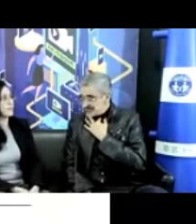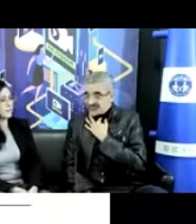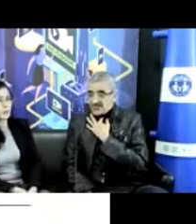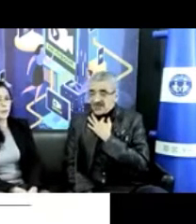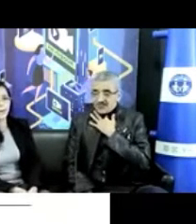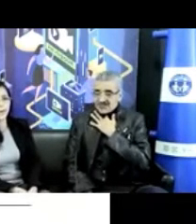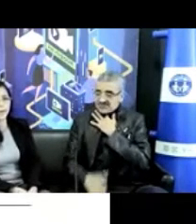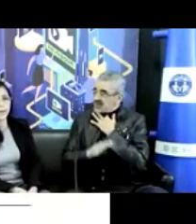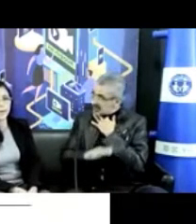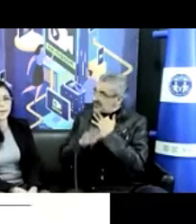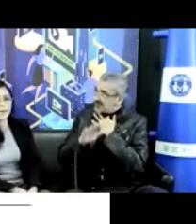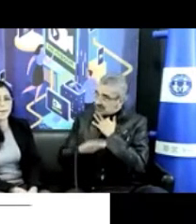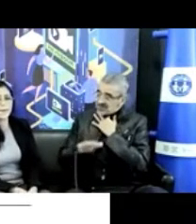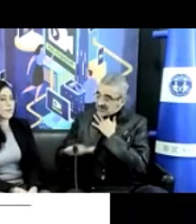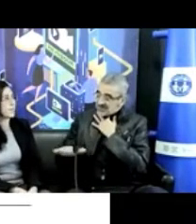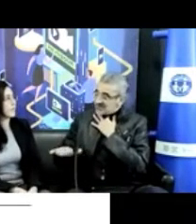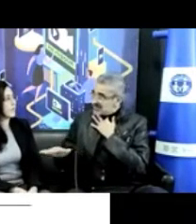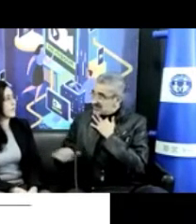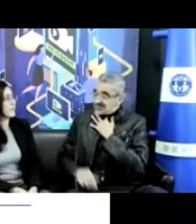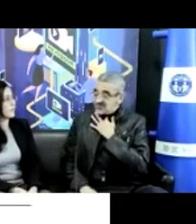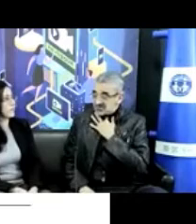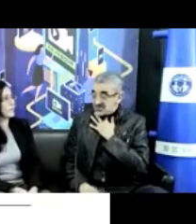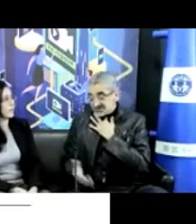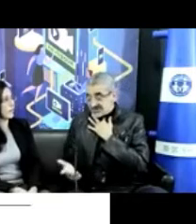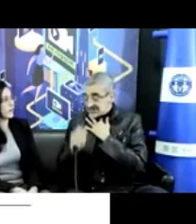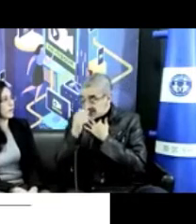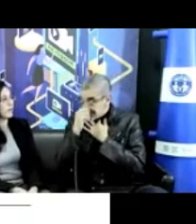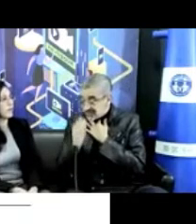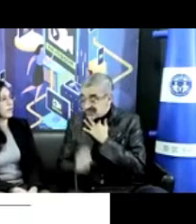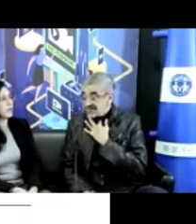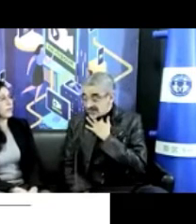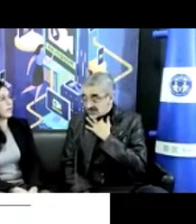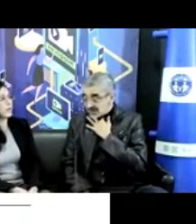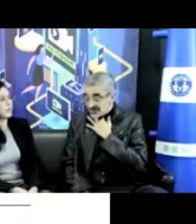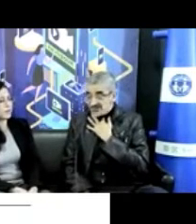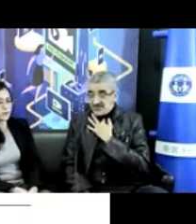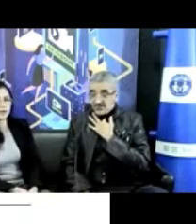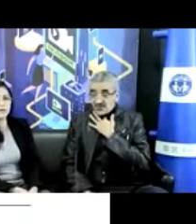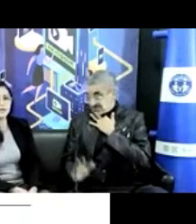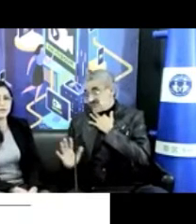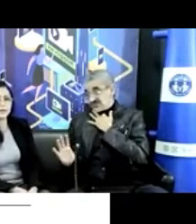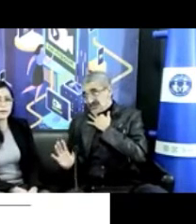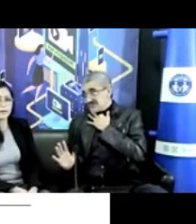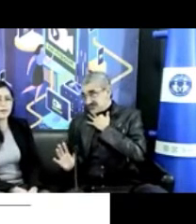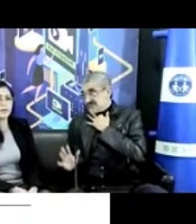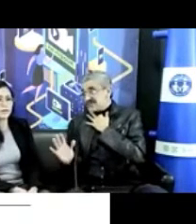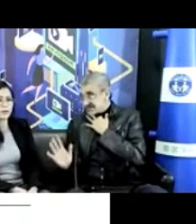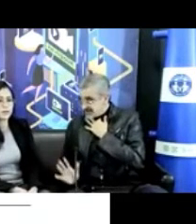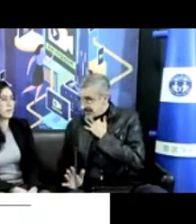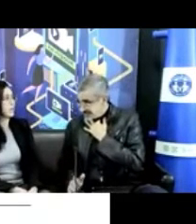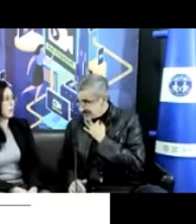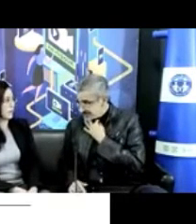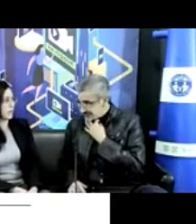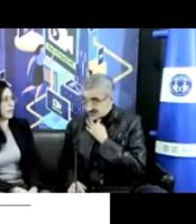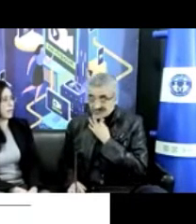consumo. Puedes ir bajando gradualmente el consumo si así lo desea el usuario, Ujú. o si busca la abstinencia